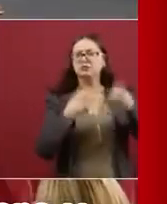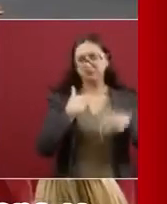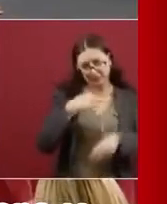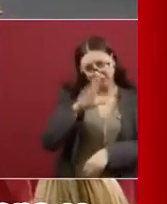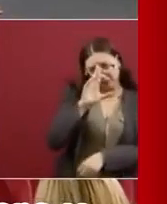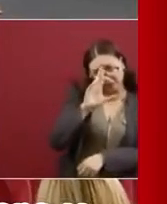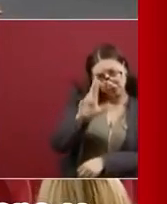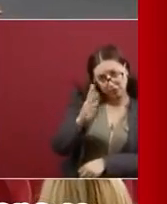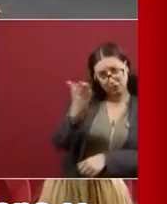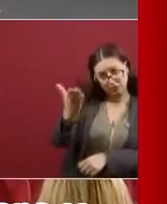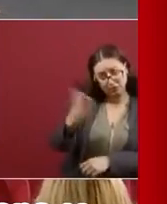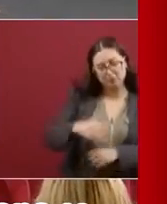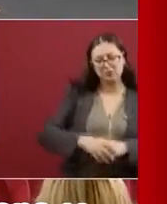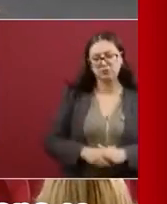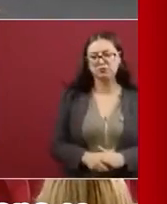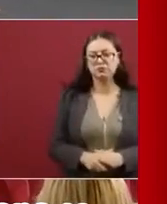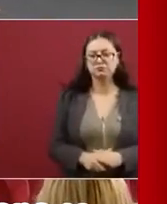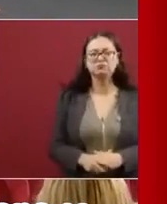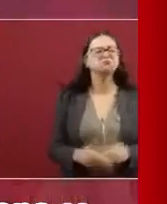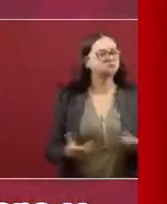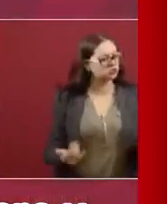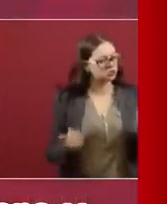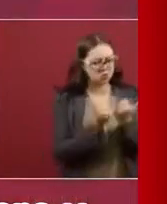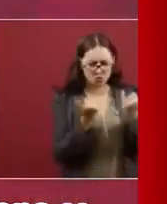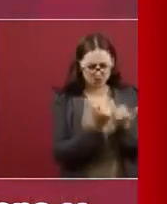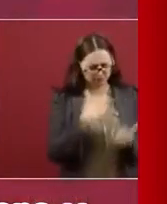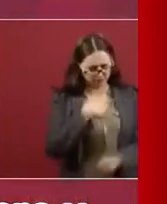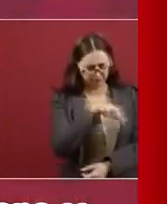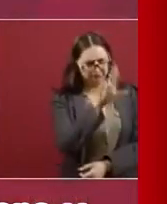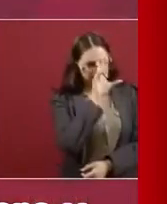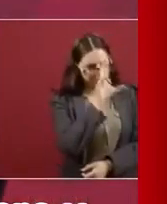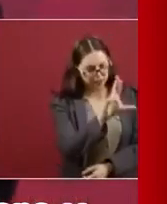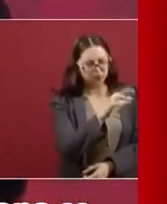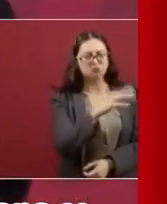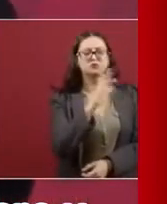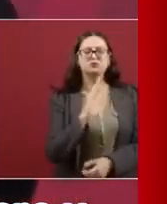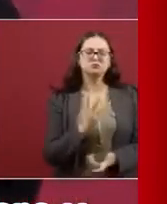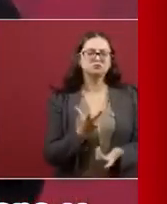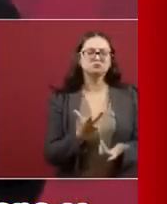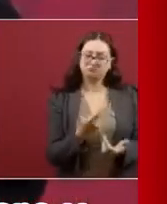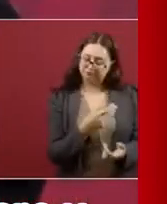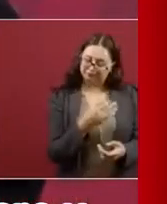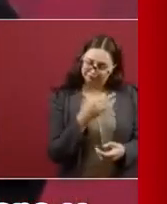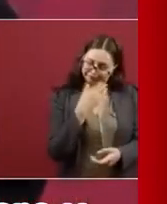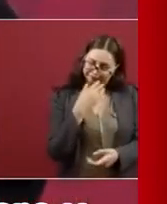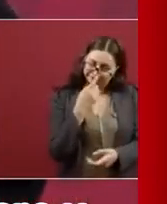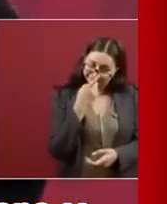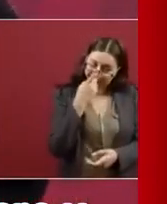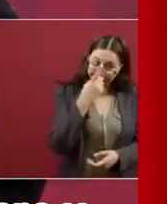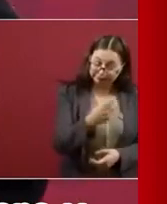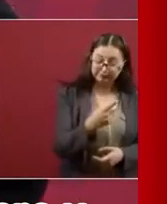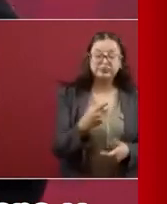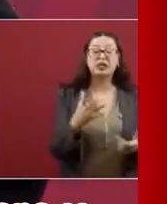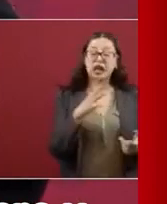fifí y que decirlo es su derecho. Así fue el momento de esta mañana. Existe una prensa